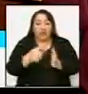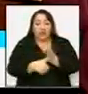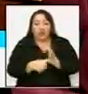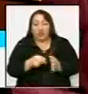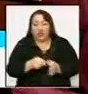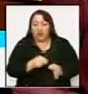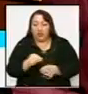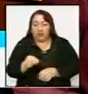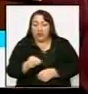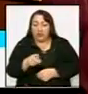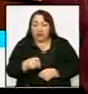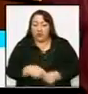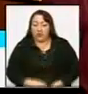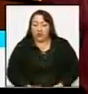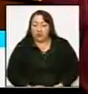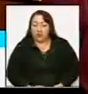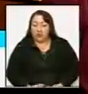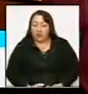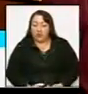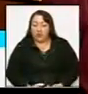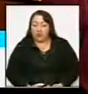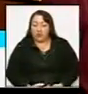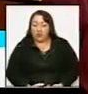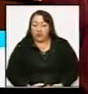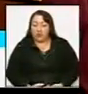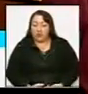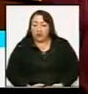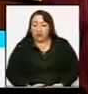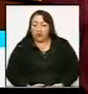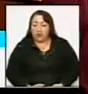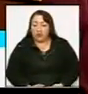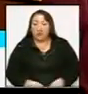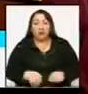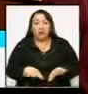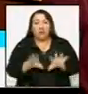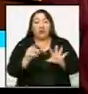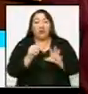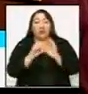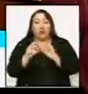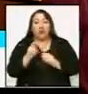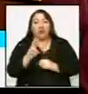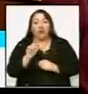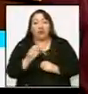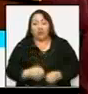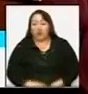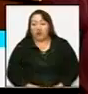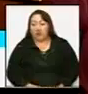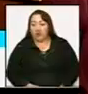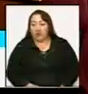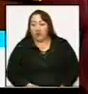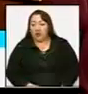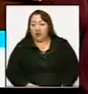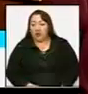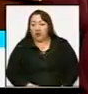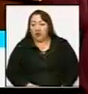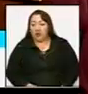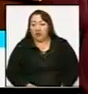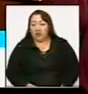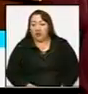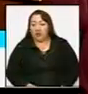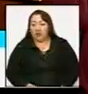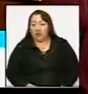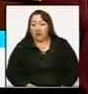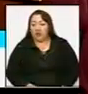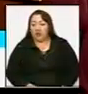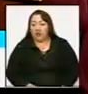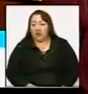RENIEC descentralizada y ese RENIEC toma nota de eso, lo que hace es mandar simplemente una comunicación virtual al organismo, perdón,